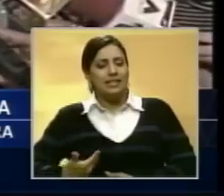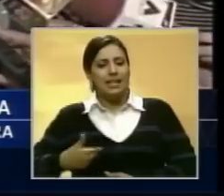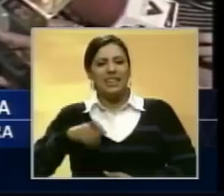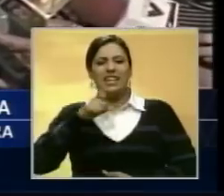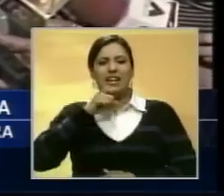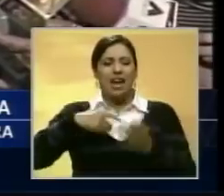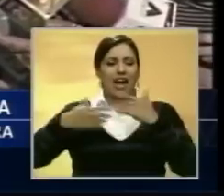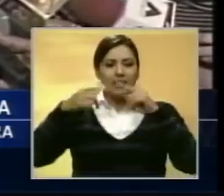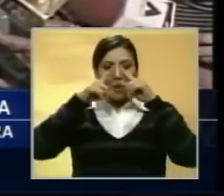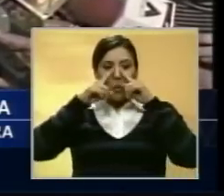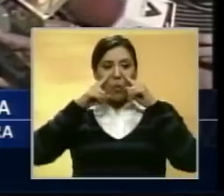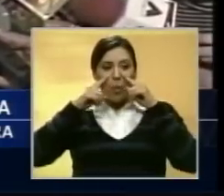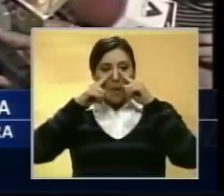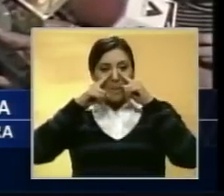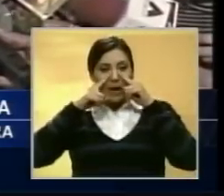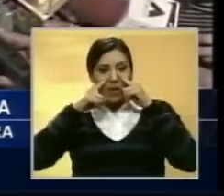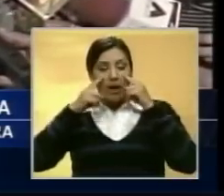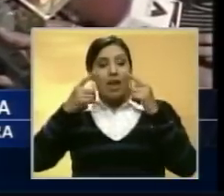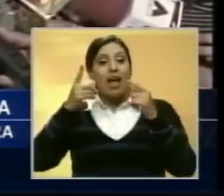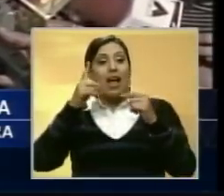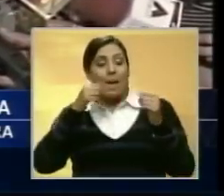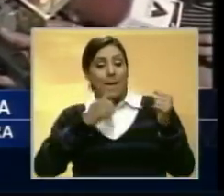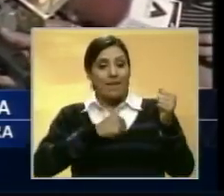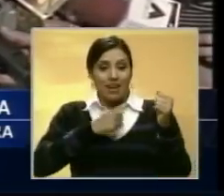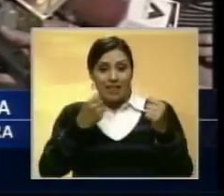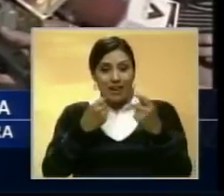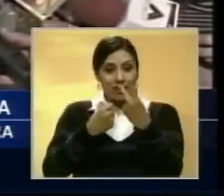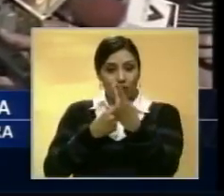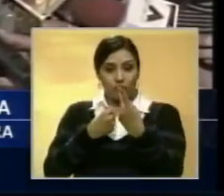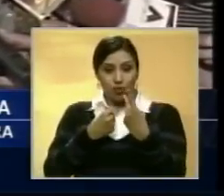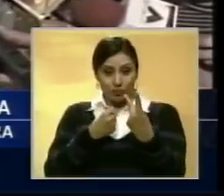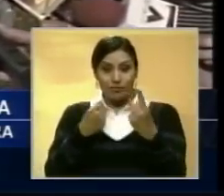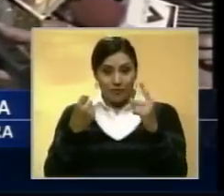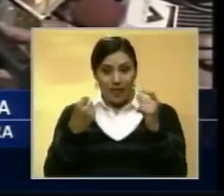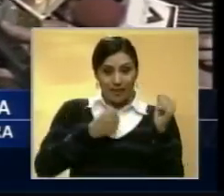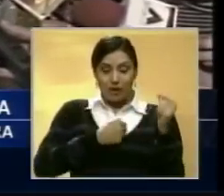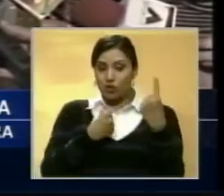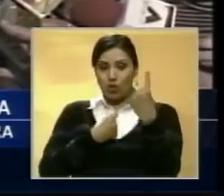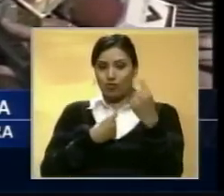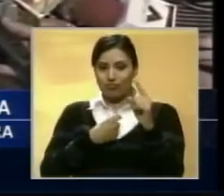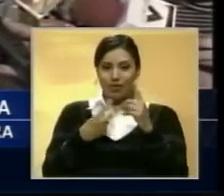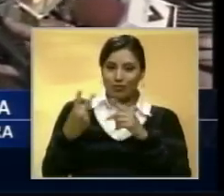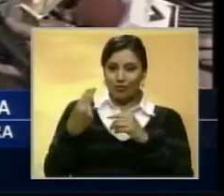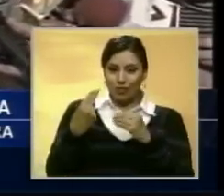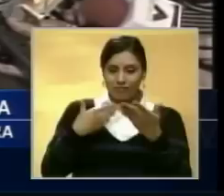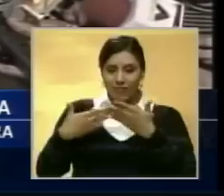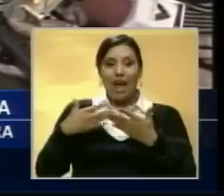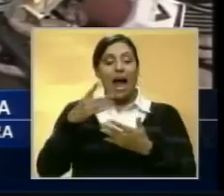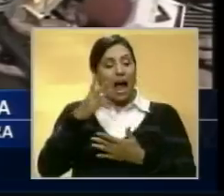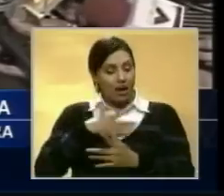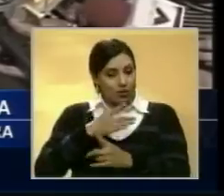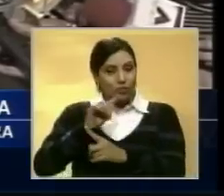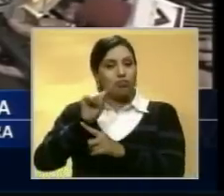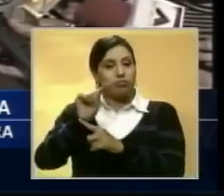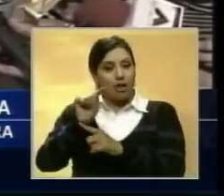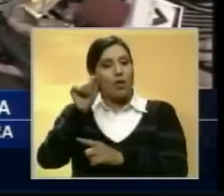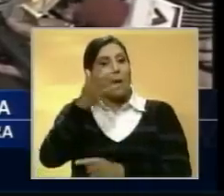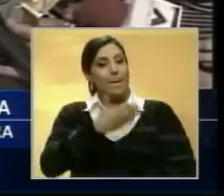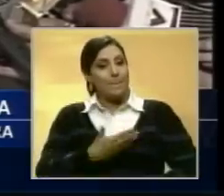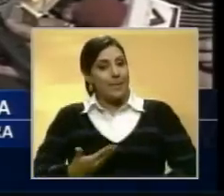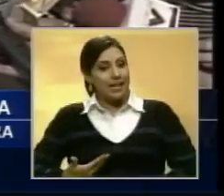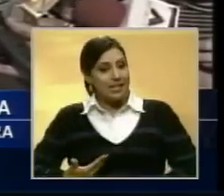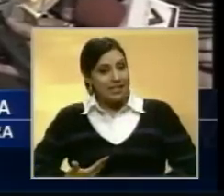Manuel Santos Calderón. Para bailar hacen falta dos. Yo voy a parafrasear su palabra. Señor presidente de